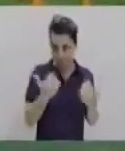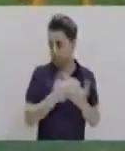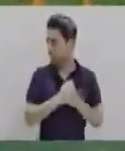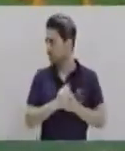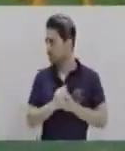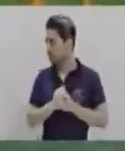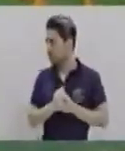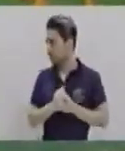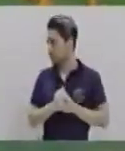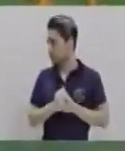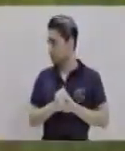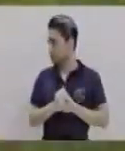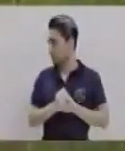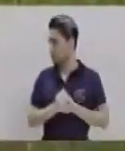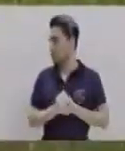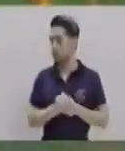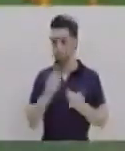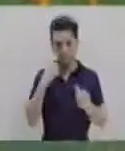es, estoy de referencia,